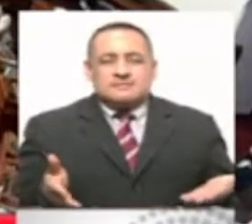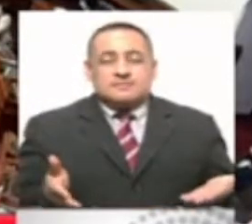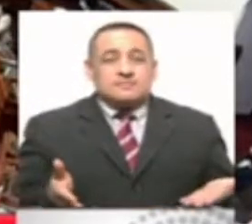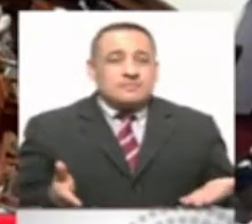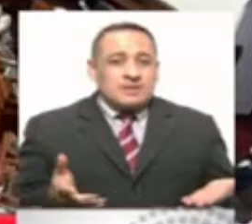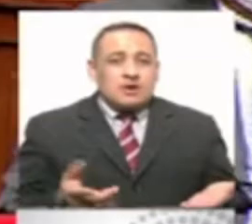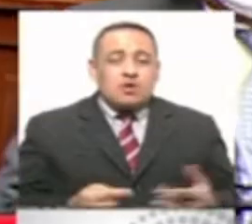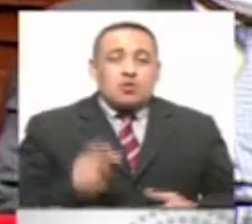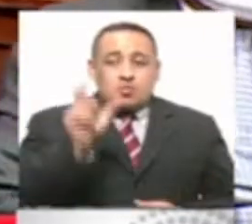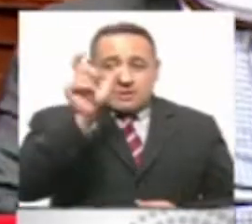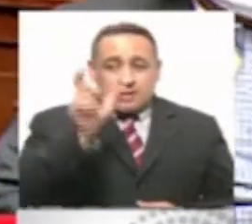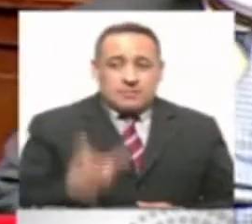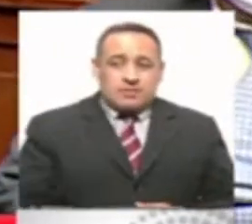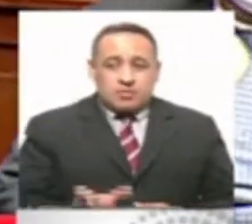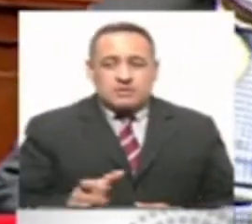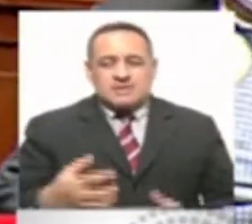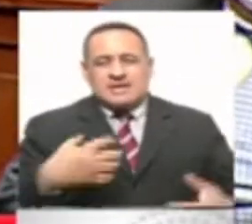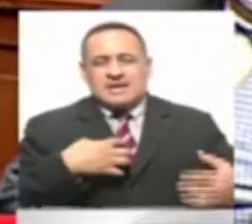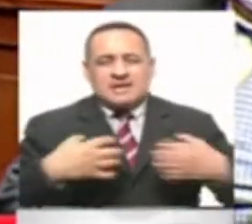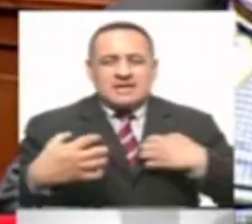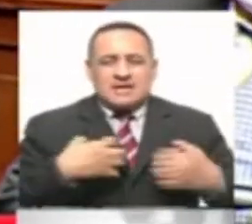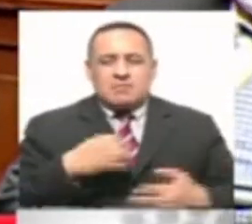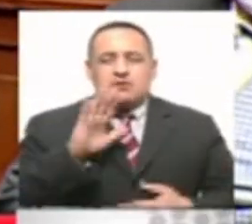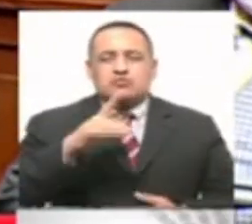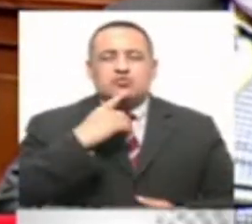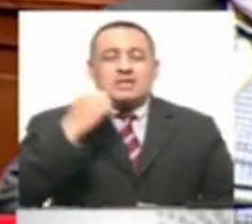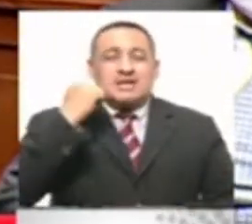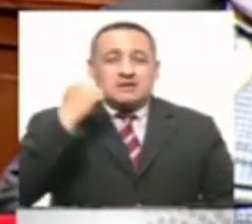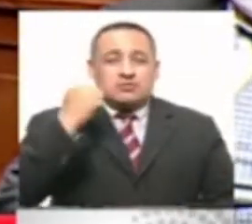Cuando una persona reclama sus derechos,